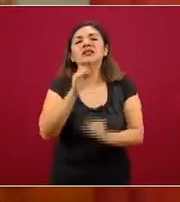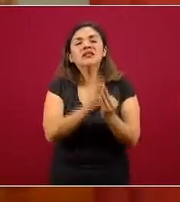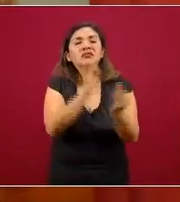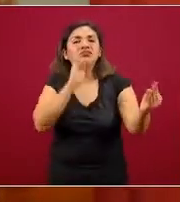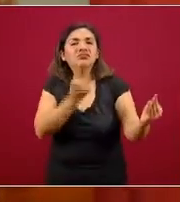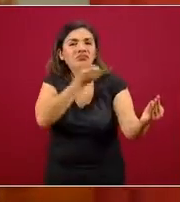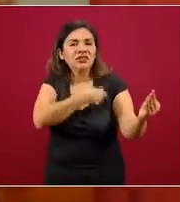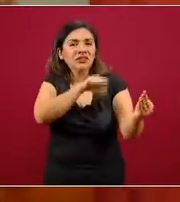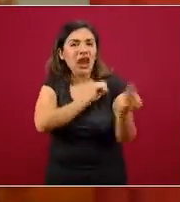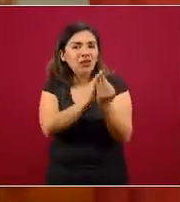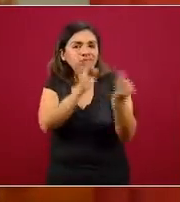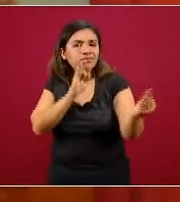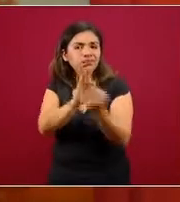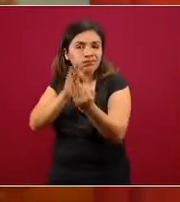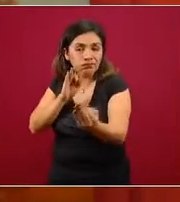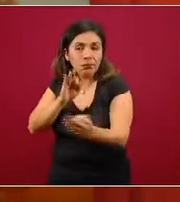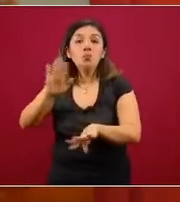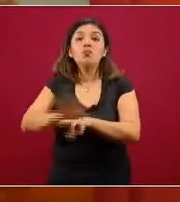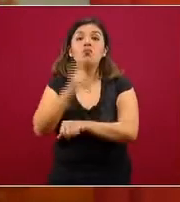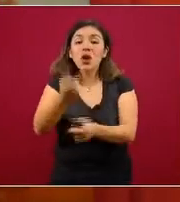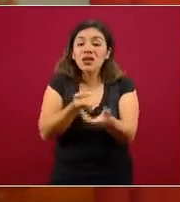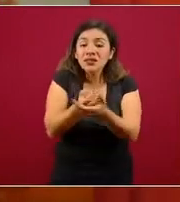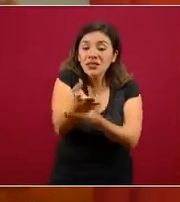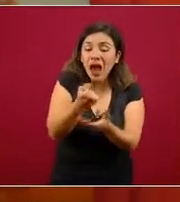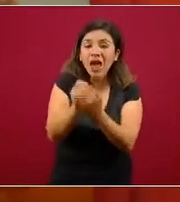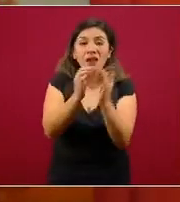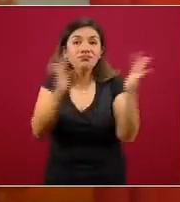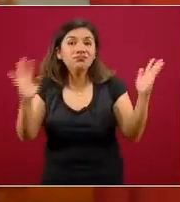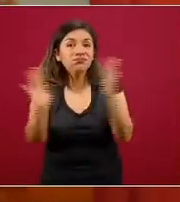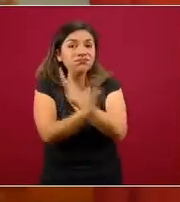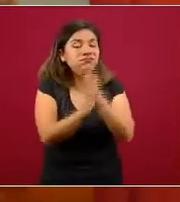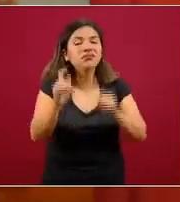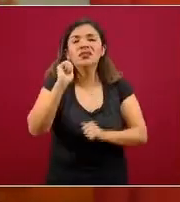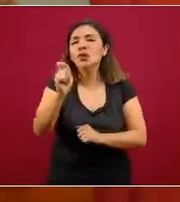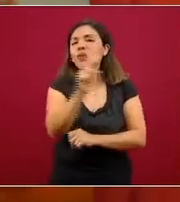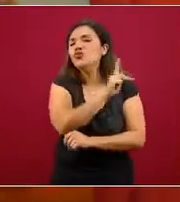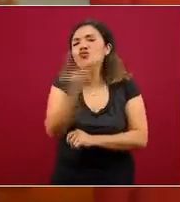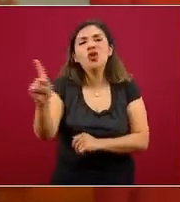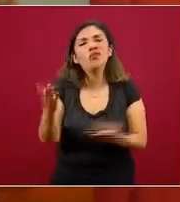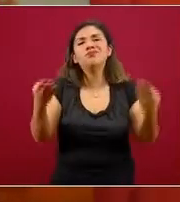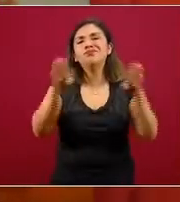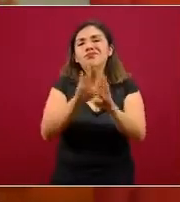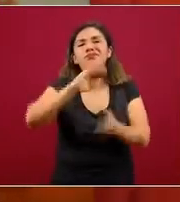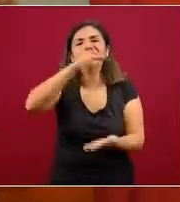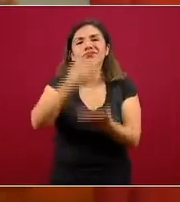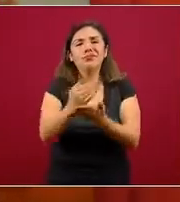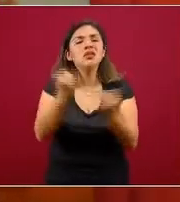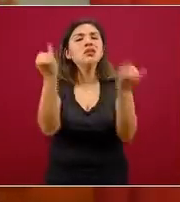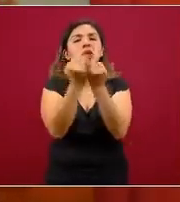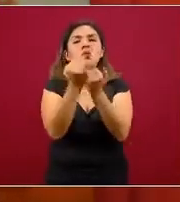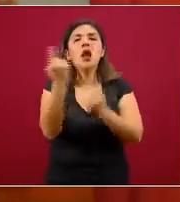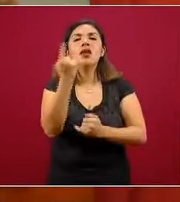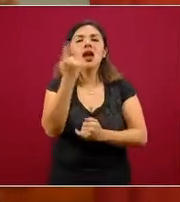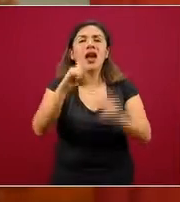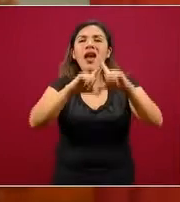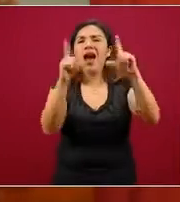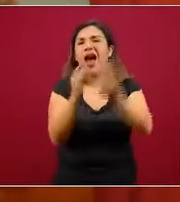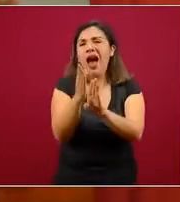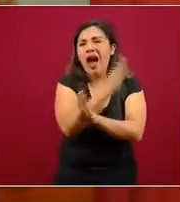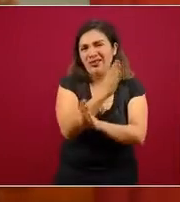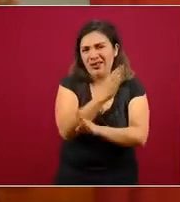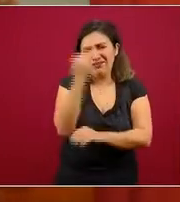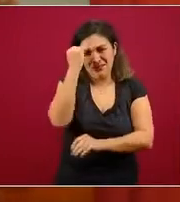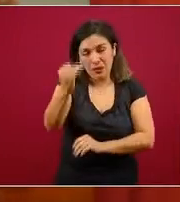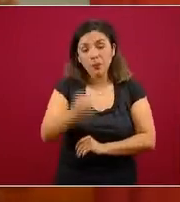Jornada Nacional de Sana Distancia, ya que la movilidad, ya que las acciones se encontraban limitadas, al igual que en la Jornada Nacional.